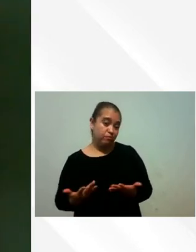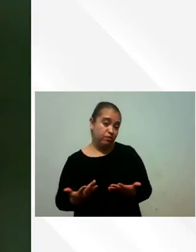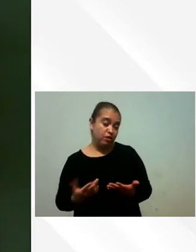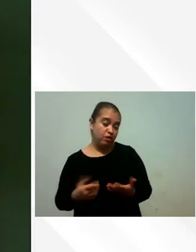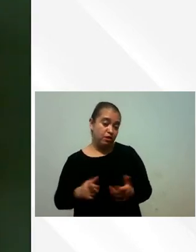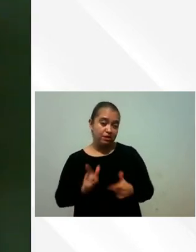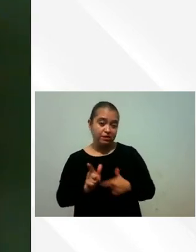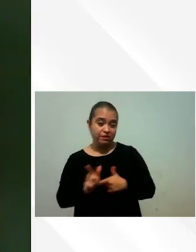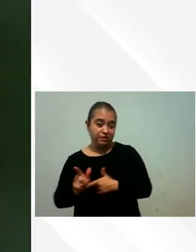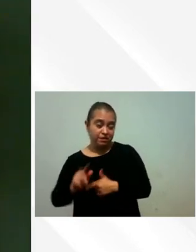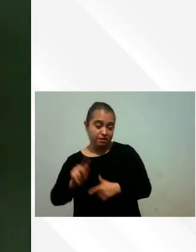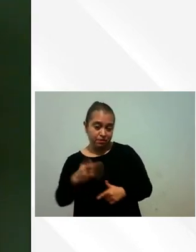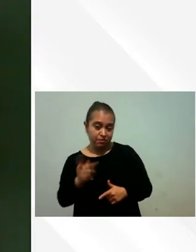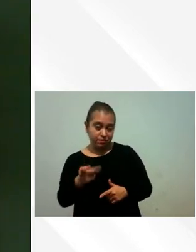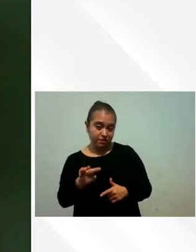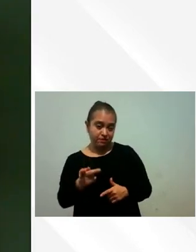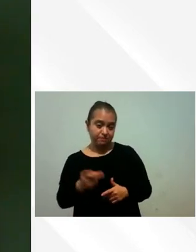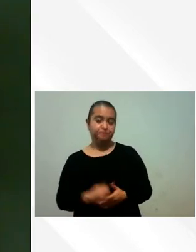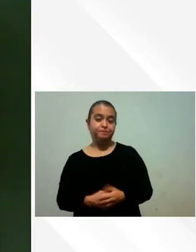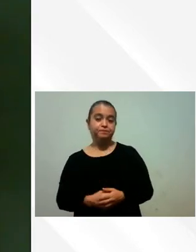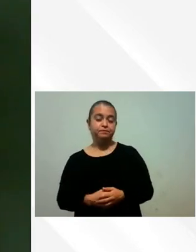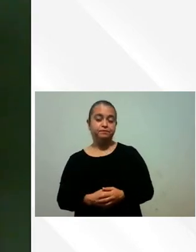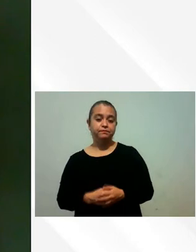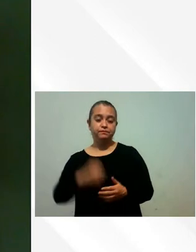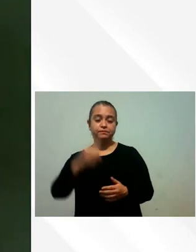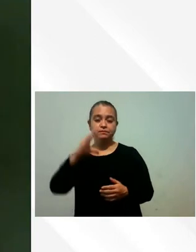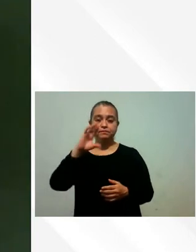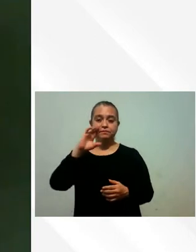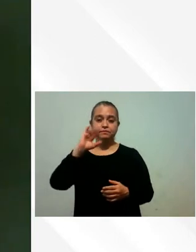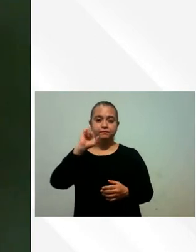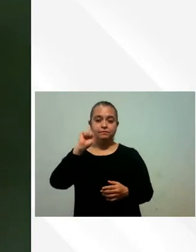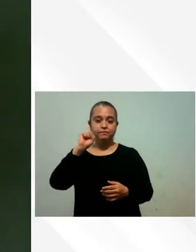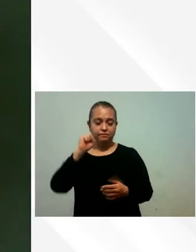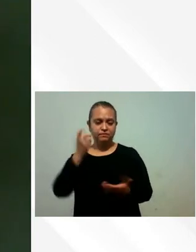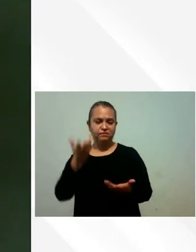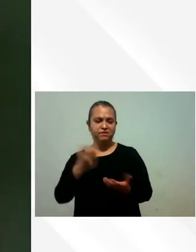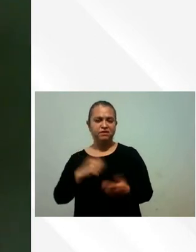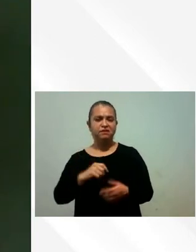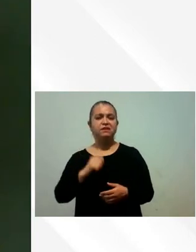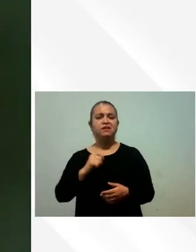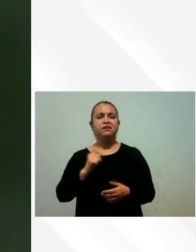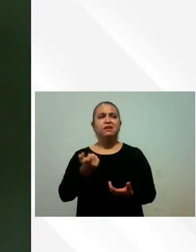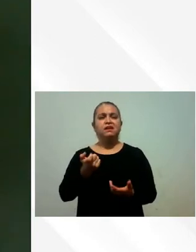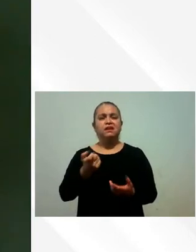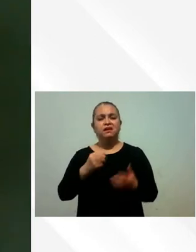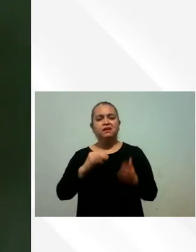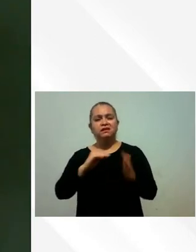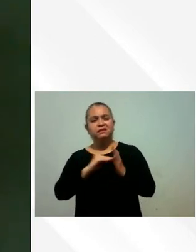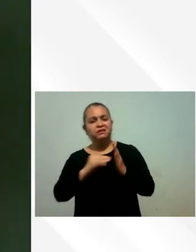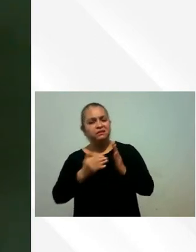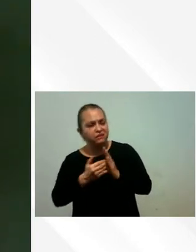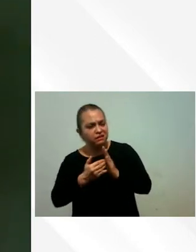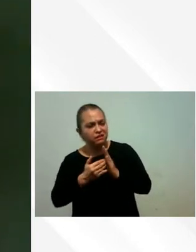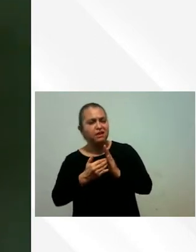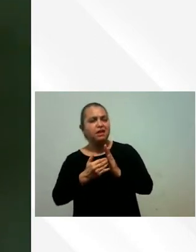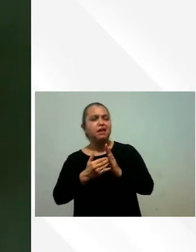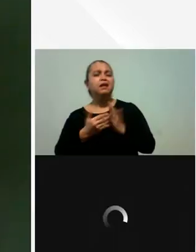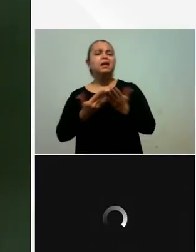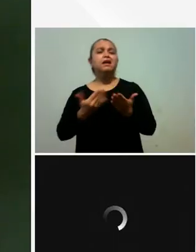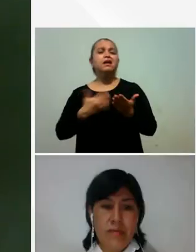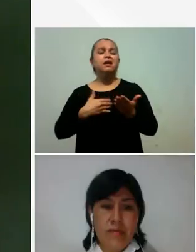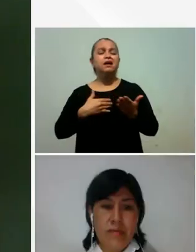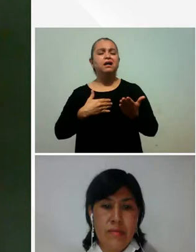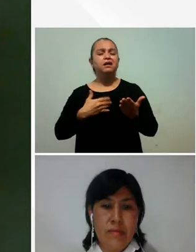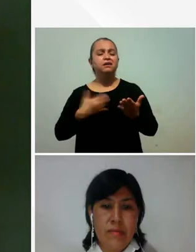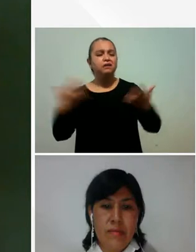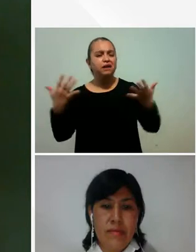siguiente pregunta es para Cris. ¿Qué estrategias didácticas se pueden implementar para